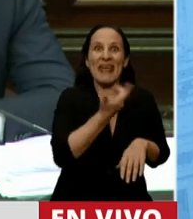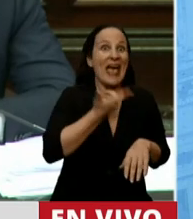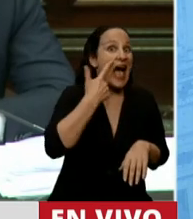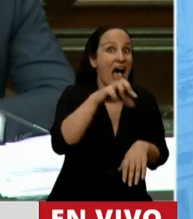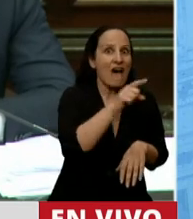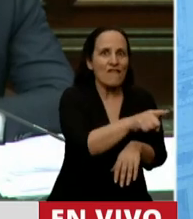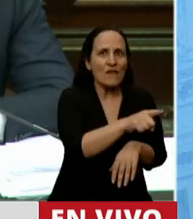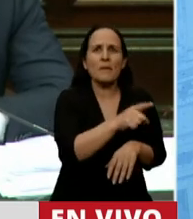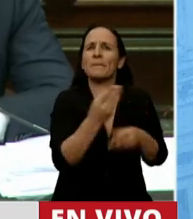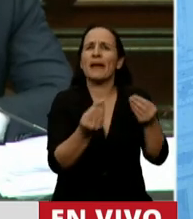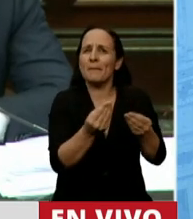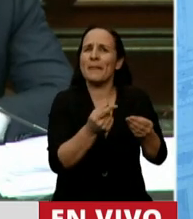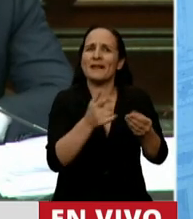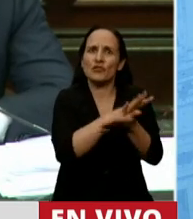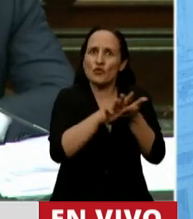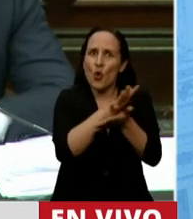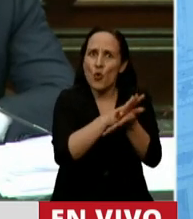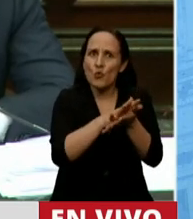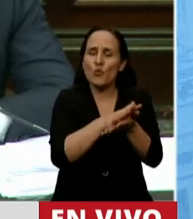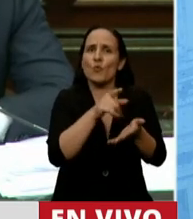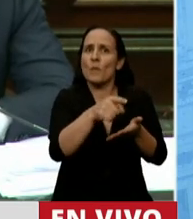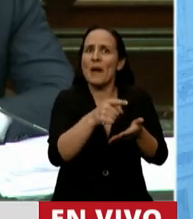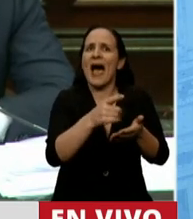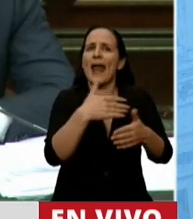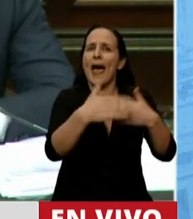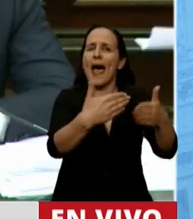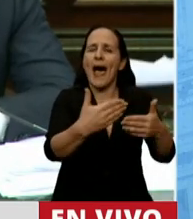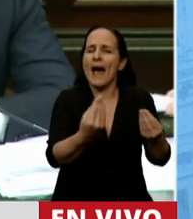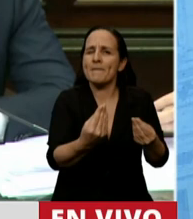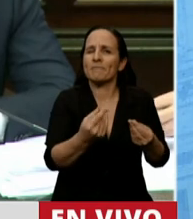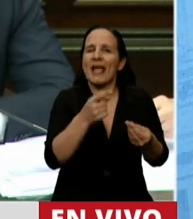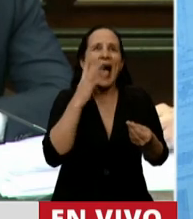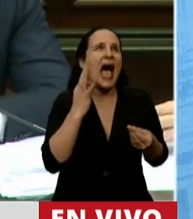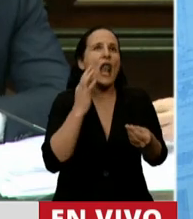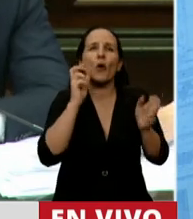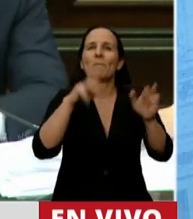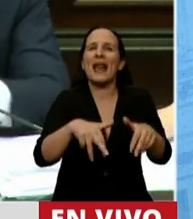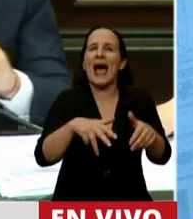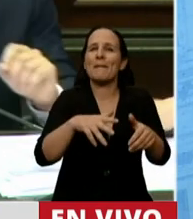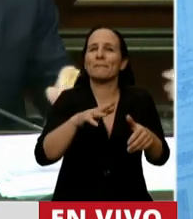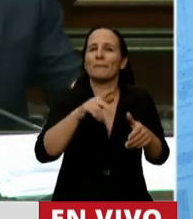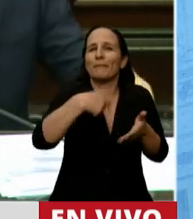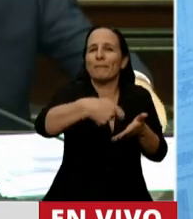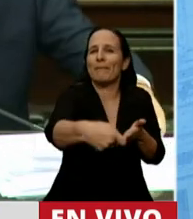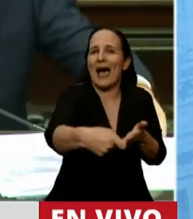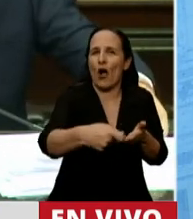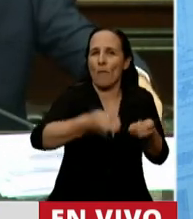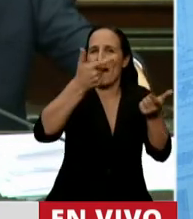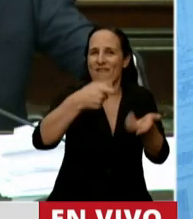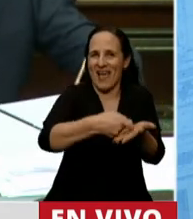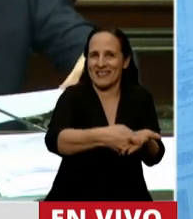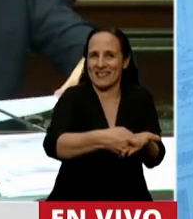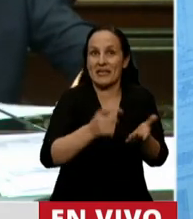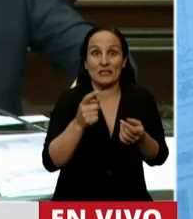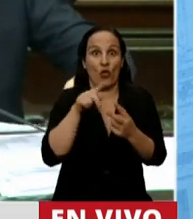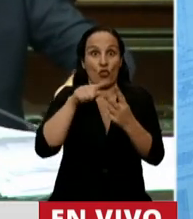un avenimiento para ser pasibles de cualquier plan de facilidades de pago? Así que me gustaría si me pueden contestar esas